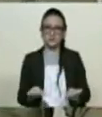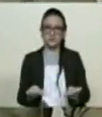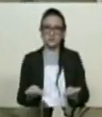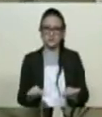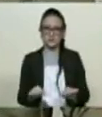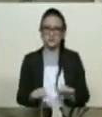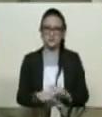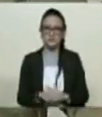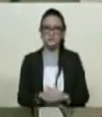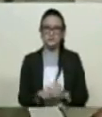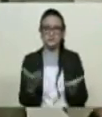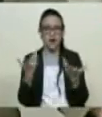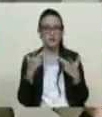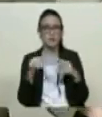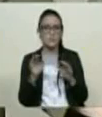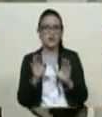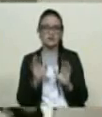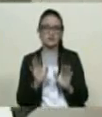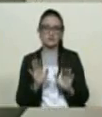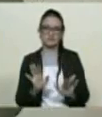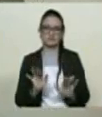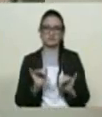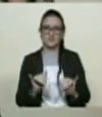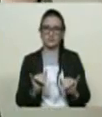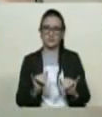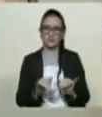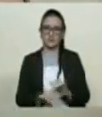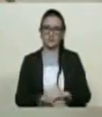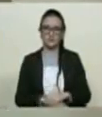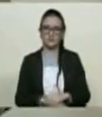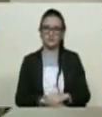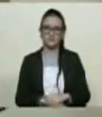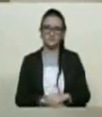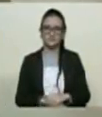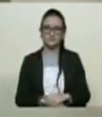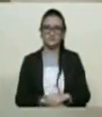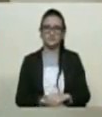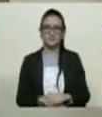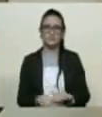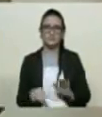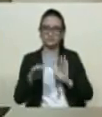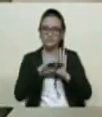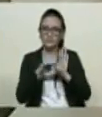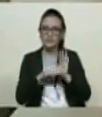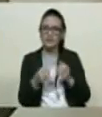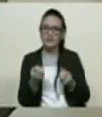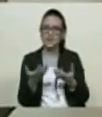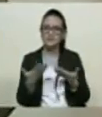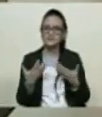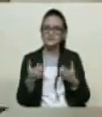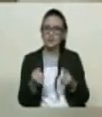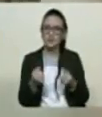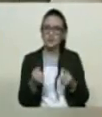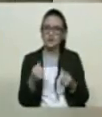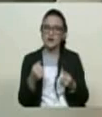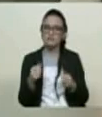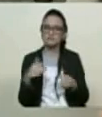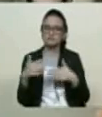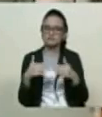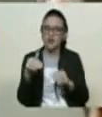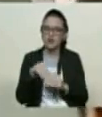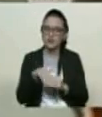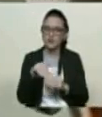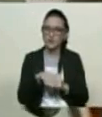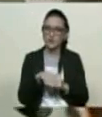el sistema automatizado. También tenemos las garantías que son la seguridad del proceso electoral, tenemos